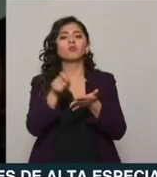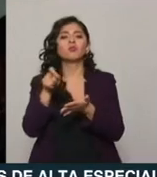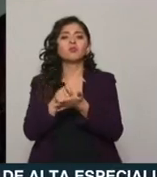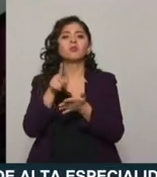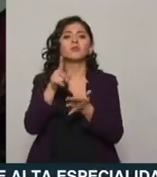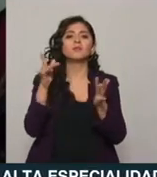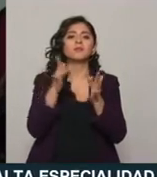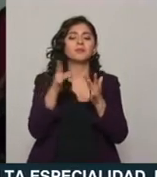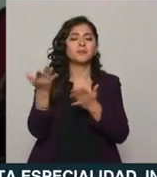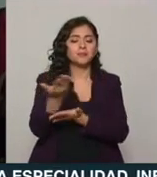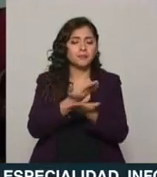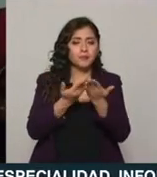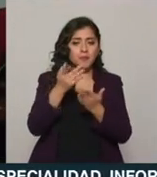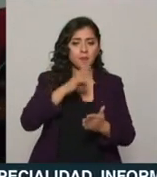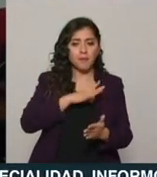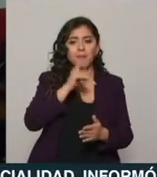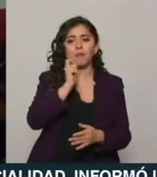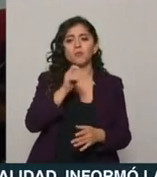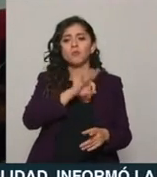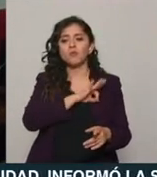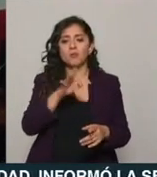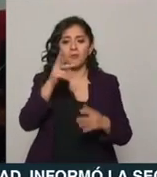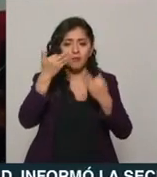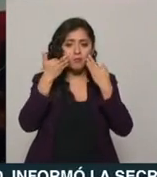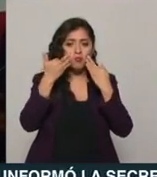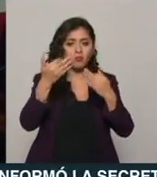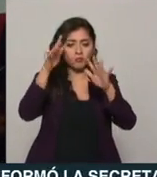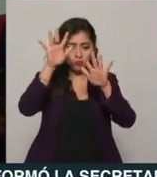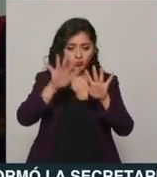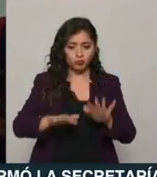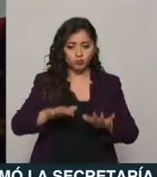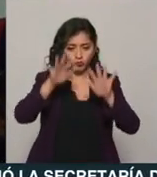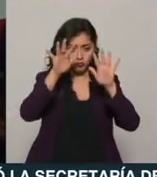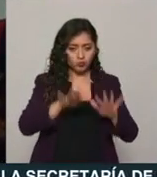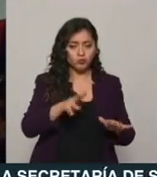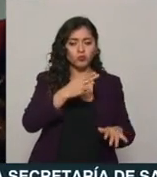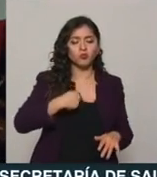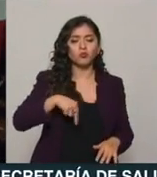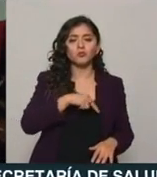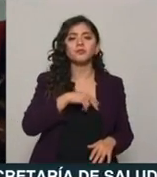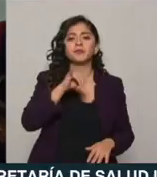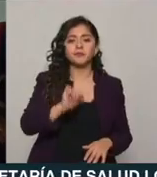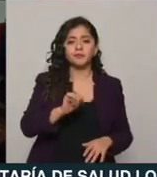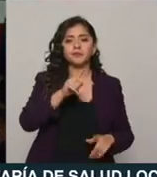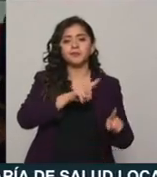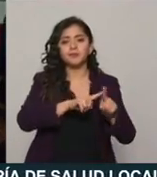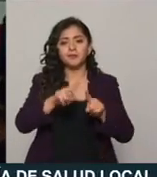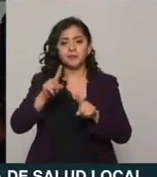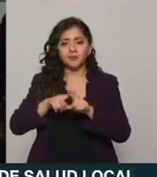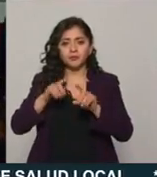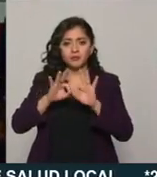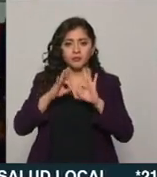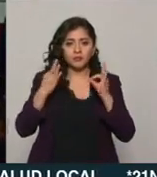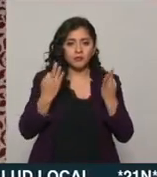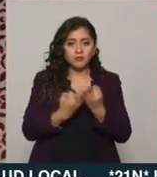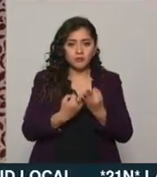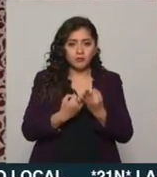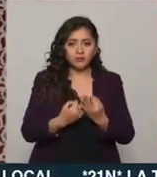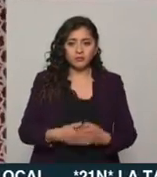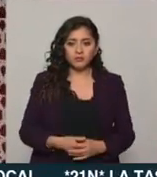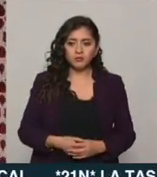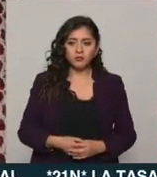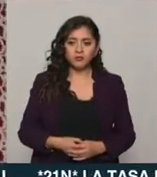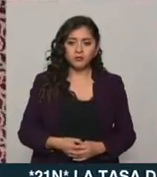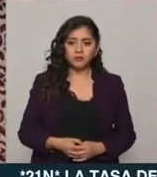Digital y ahí se van a poder registrar para que les demos acceso a las diversas piezas que tenemos. Es acceso